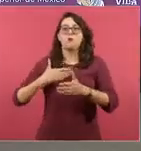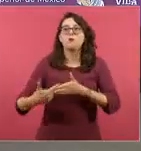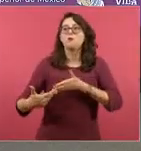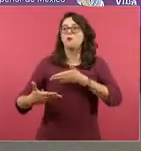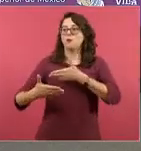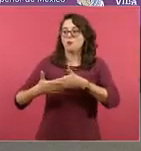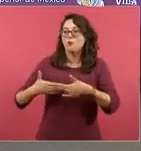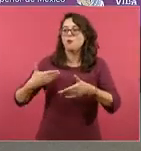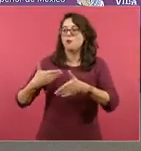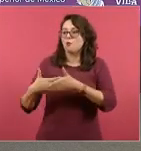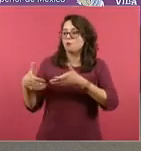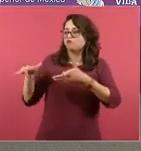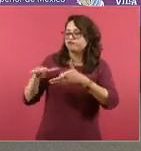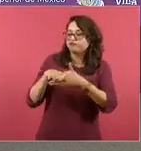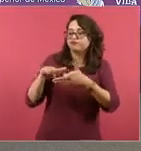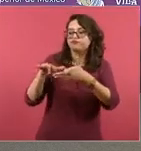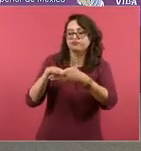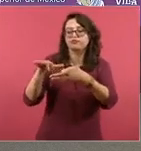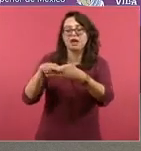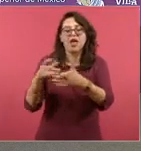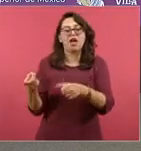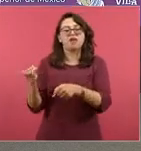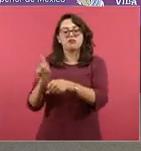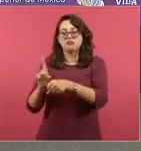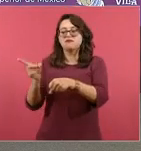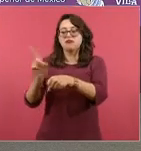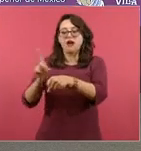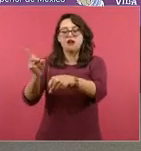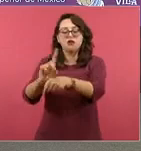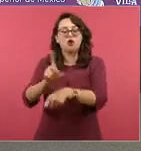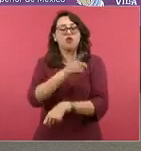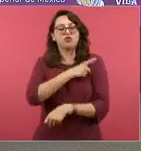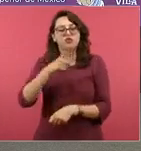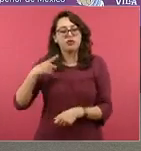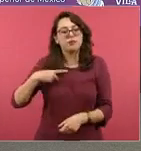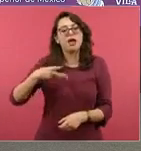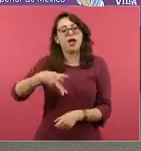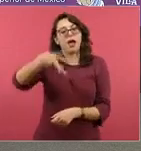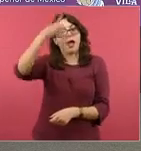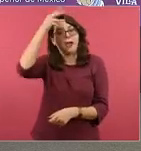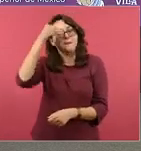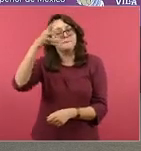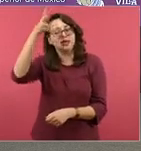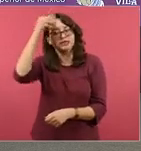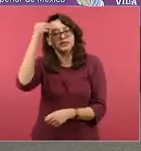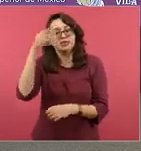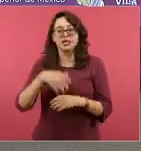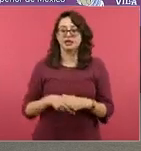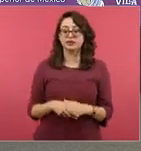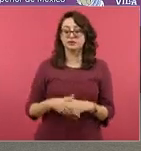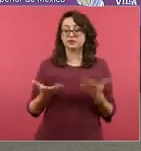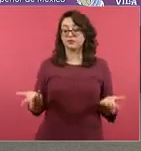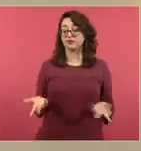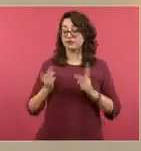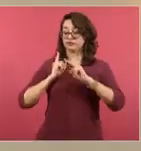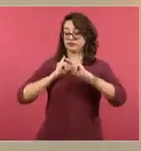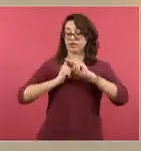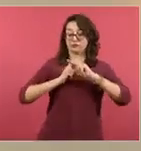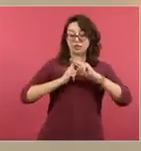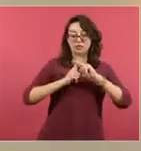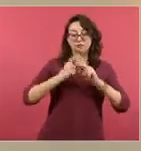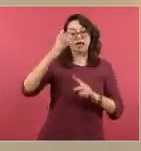dando día con día. ¿Y en qué sentido es el día con día? hay conceptos en matemáticas,